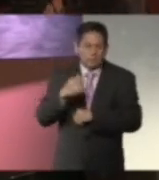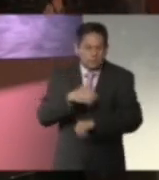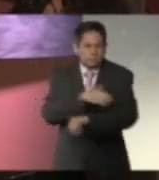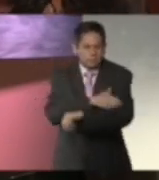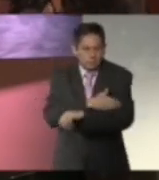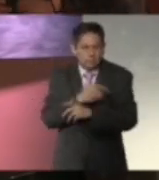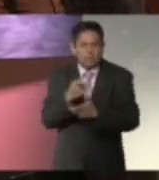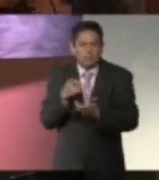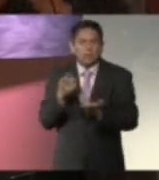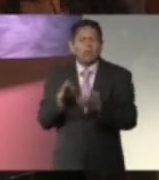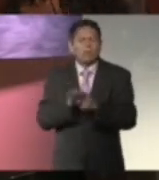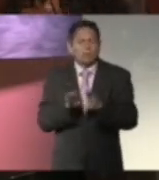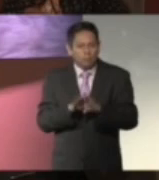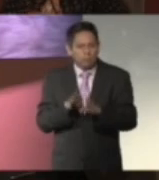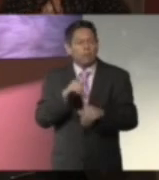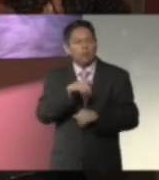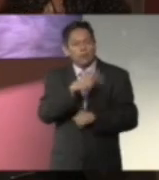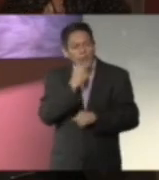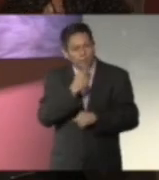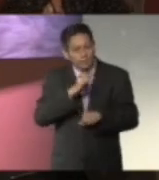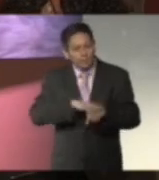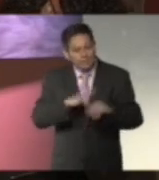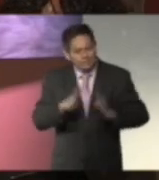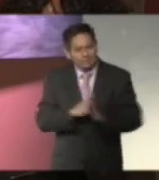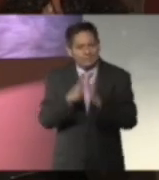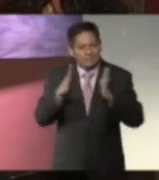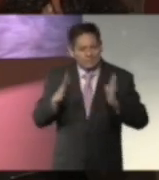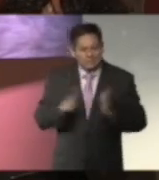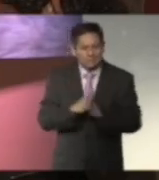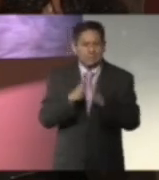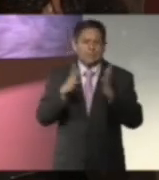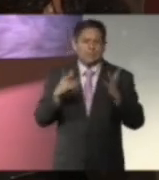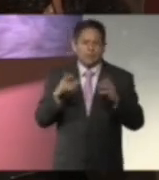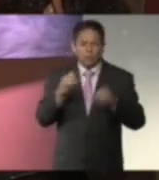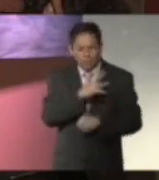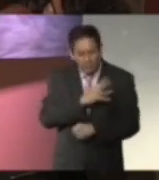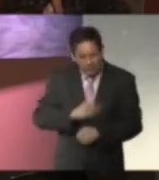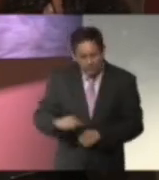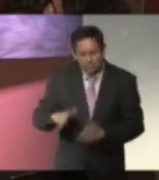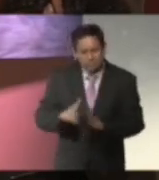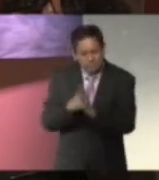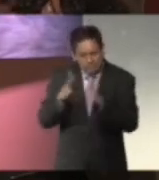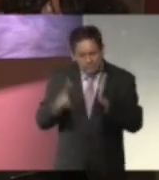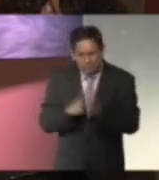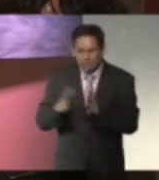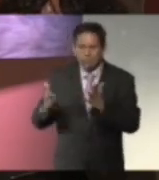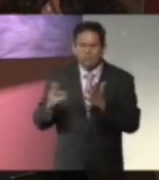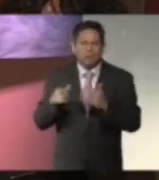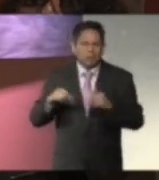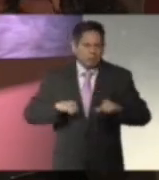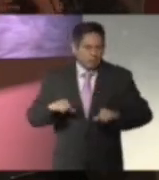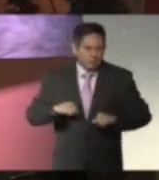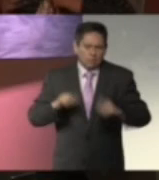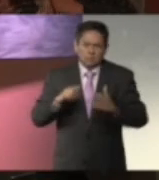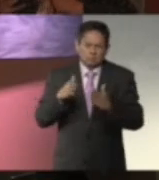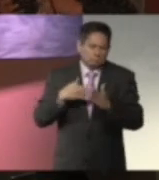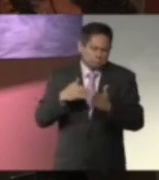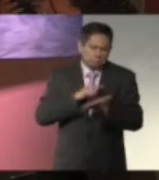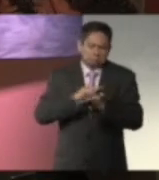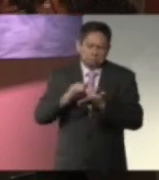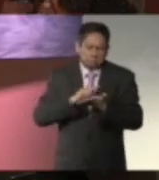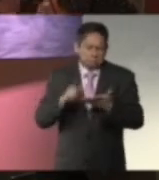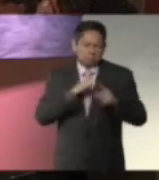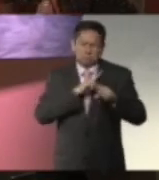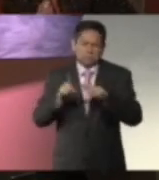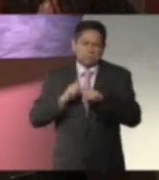la participación más equitativa de los diferentes integrantes de las familias en las diferentes actividades que se ven ahí, en esto que